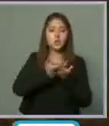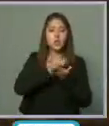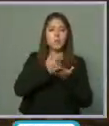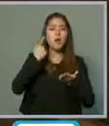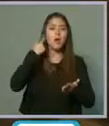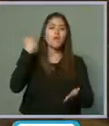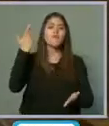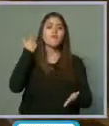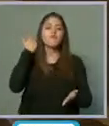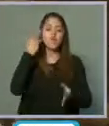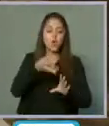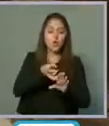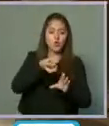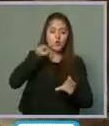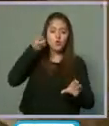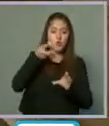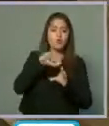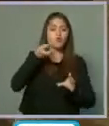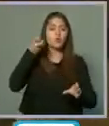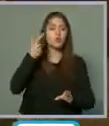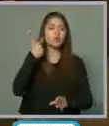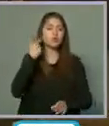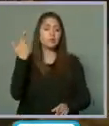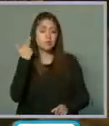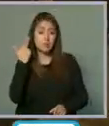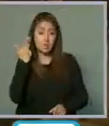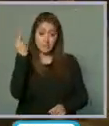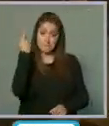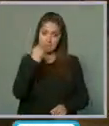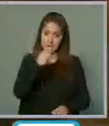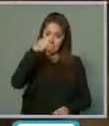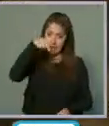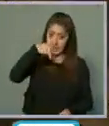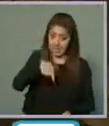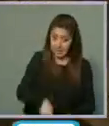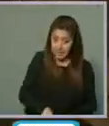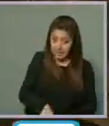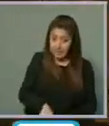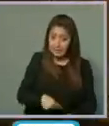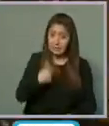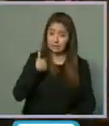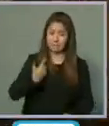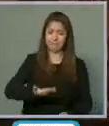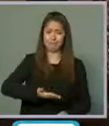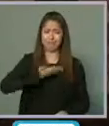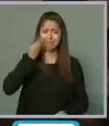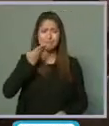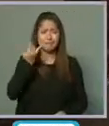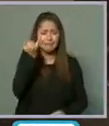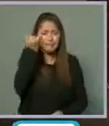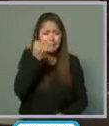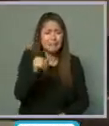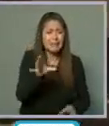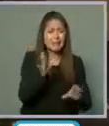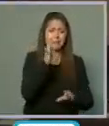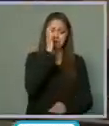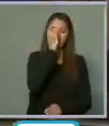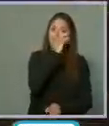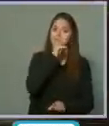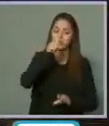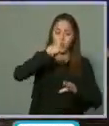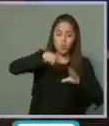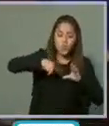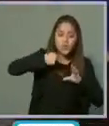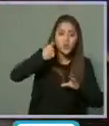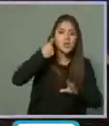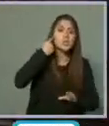hacer ruido. Y aquí, a ver, todos Aquí los te que somos voltean a ver. hijos de madre mexicana, a ver qué te pasa No, cuando en la... Te avientan una sordes